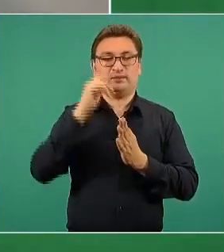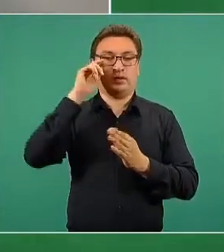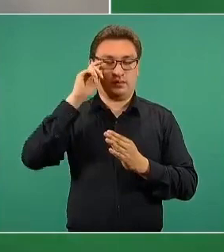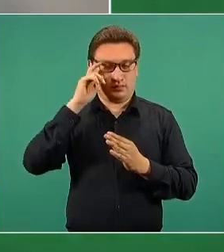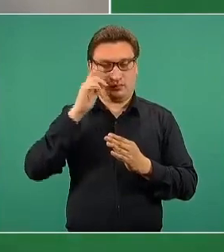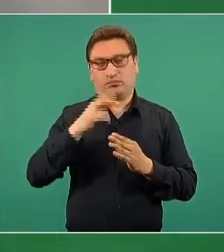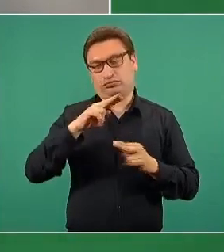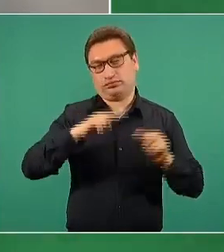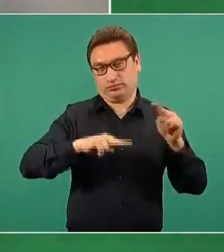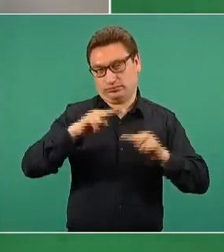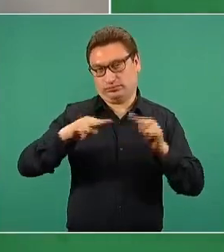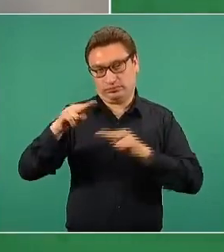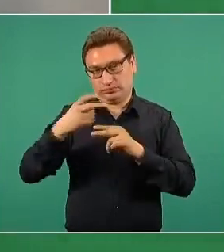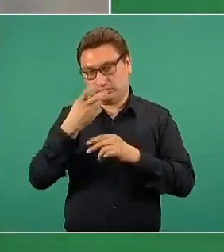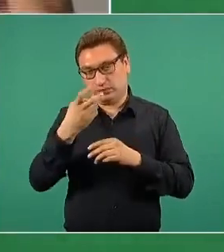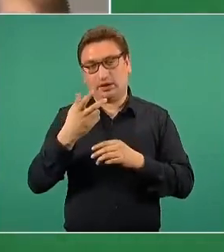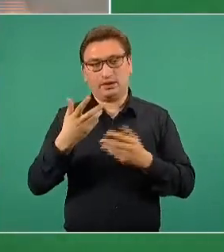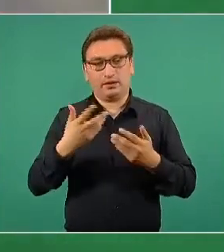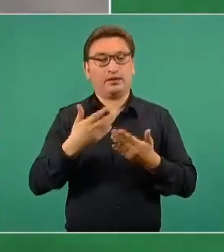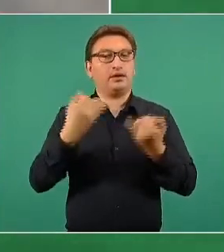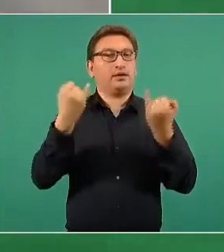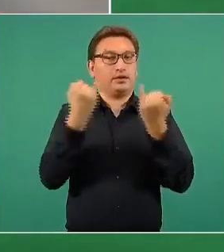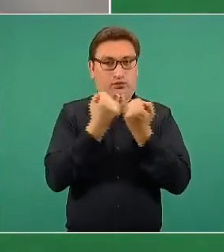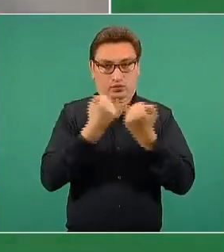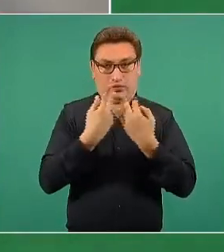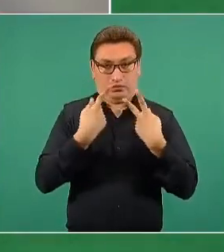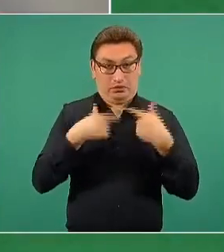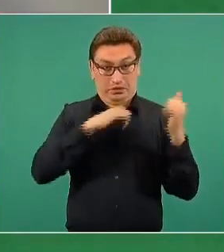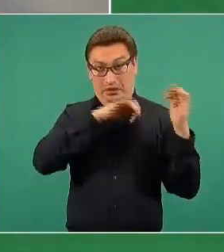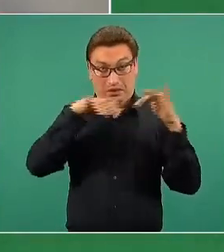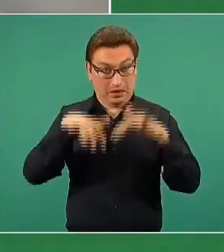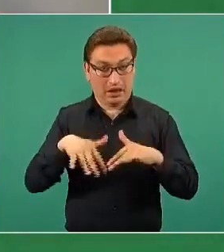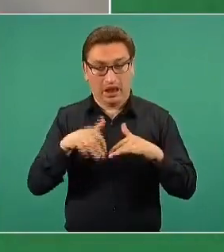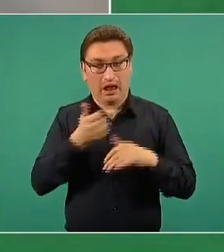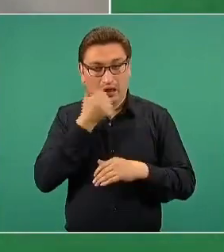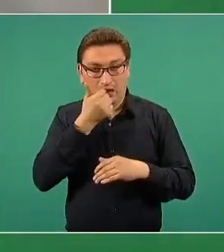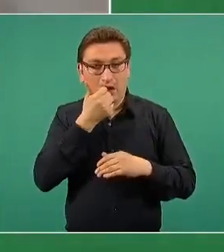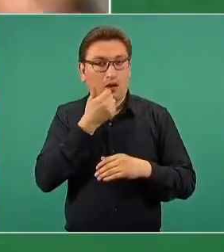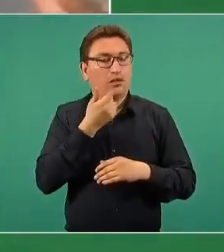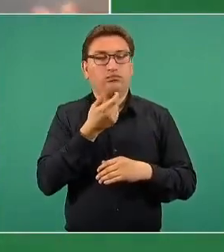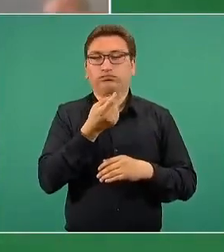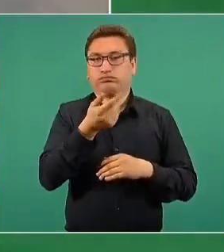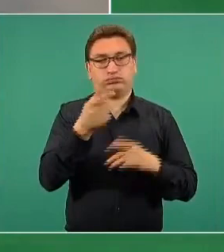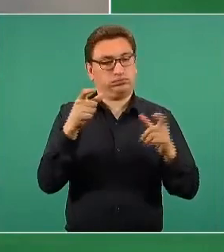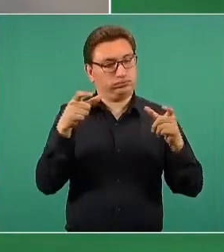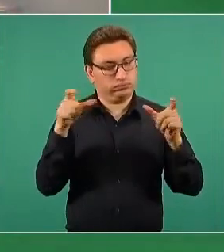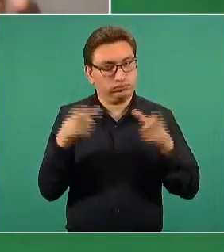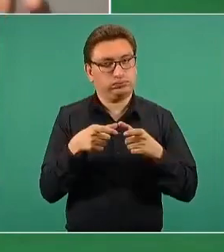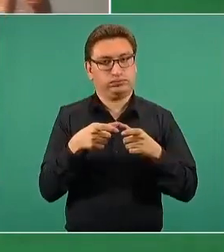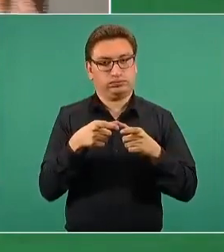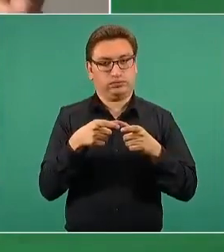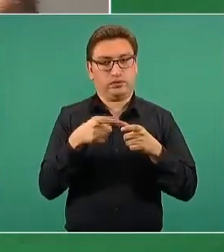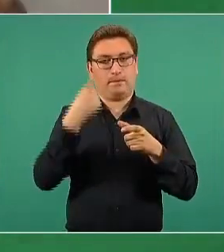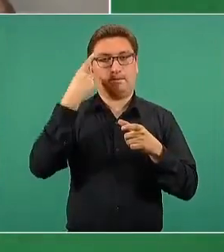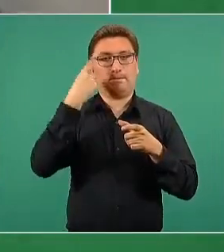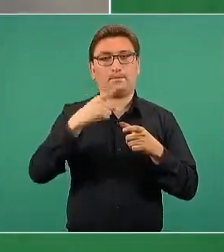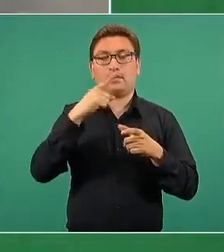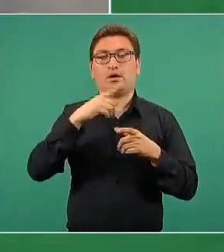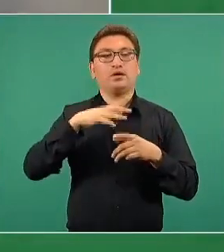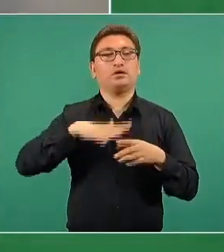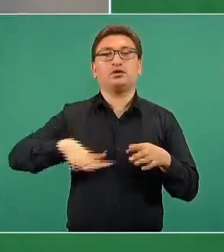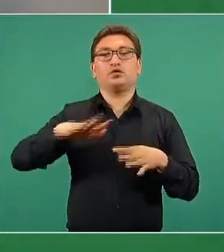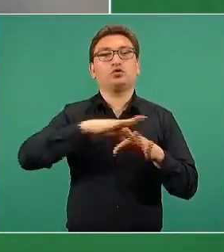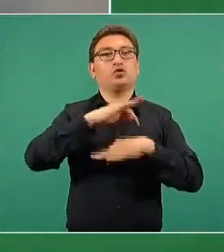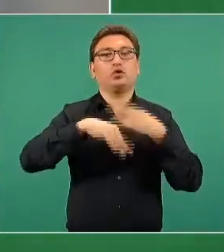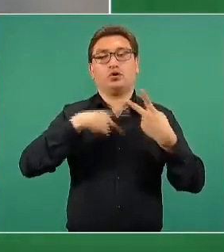que tenemos. También que el aforo sea reducido para que todas las personas que están